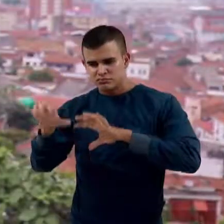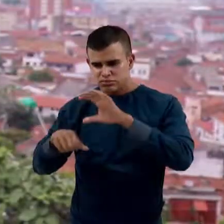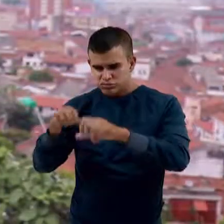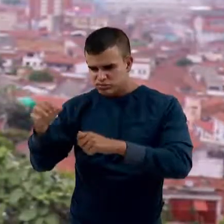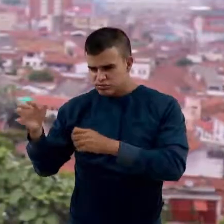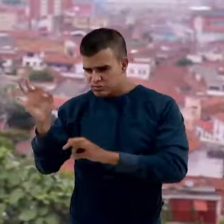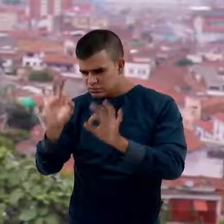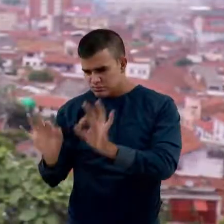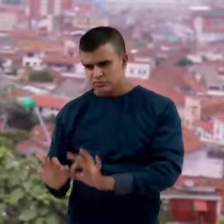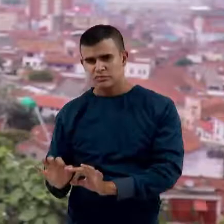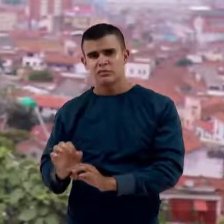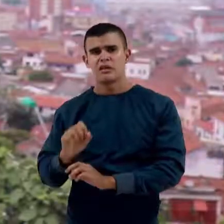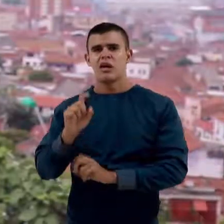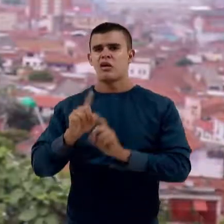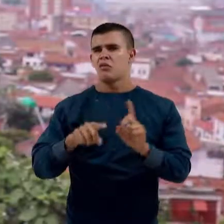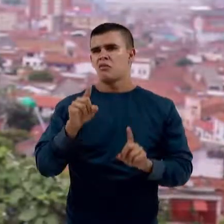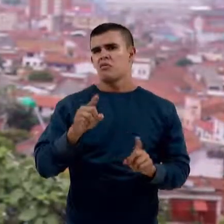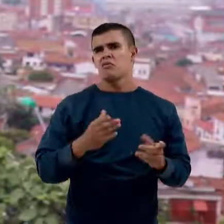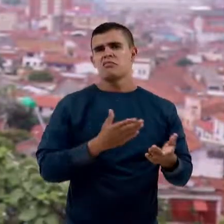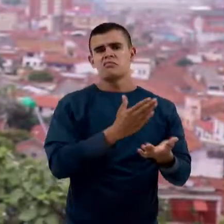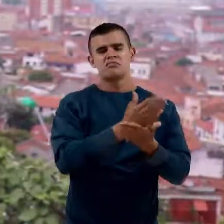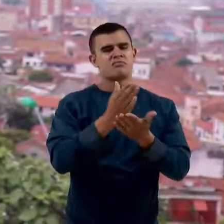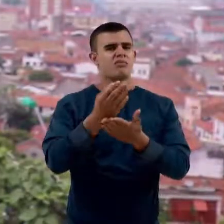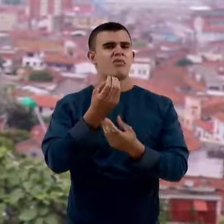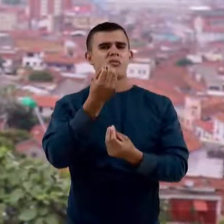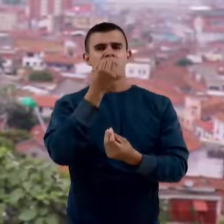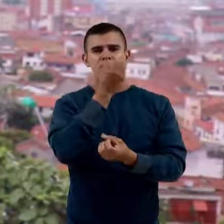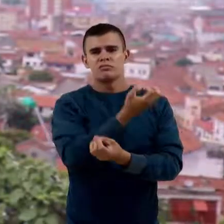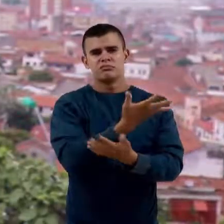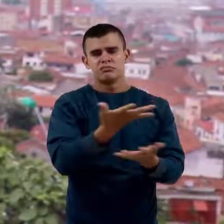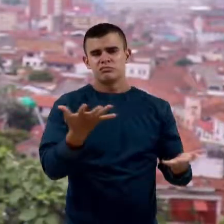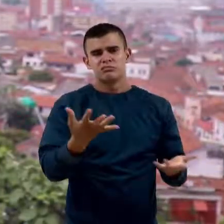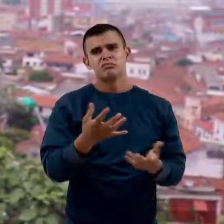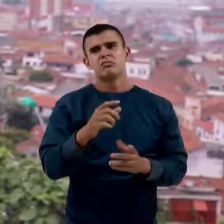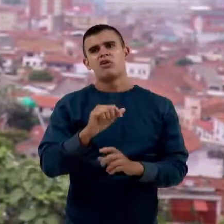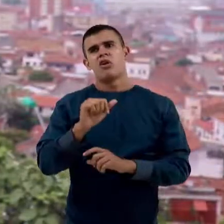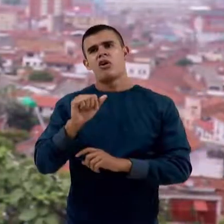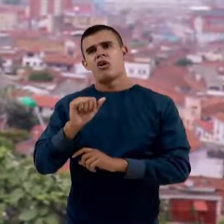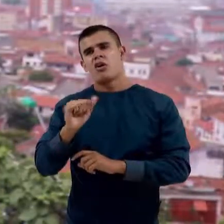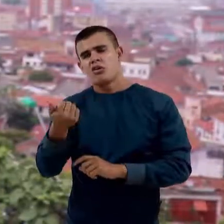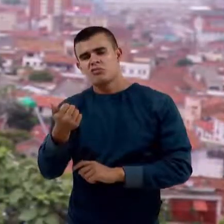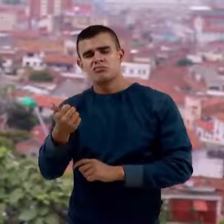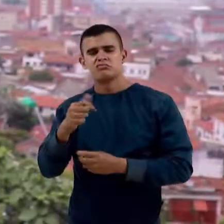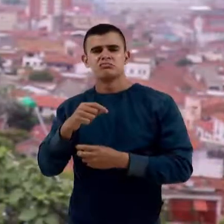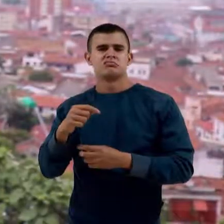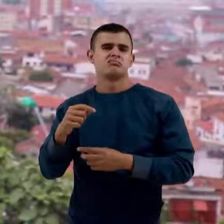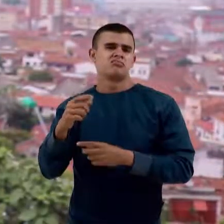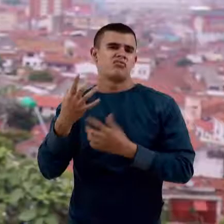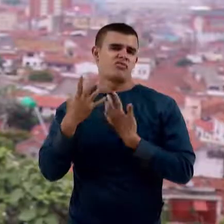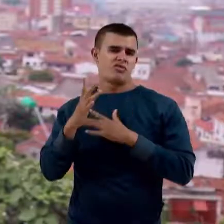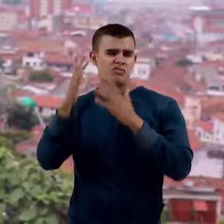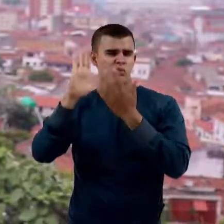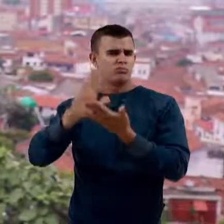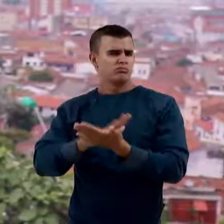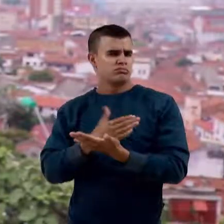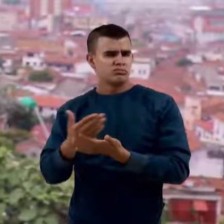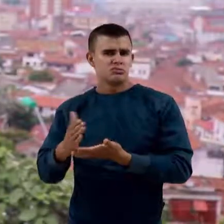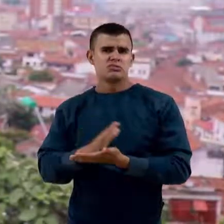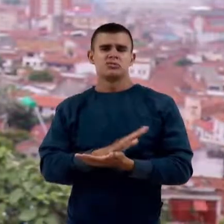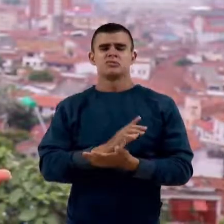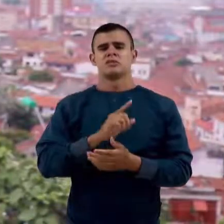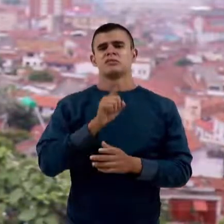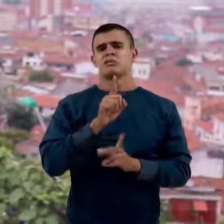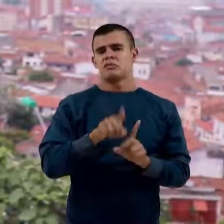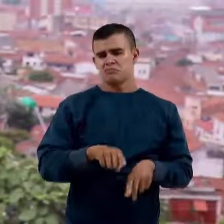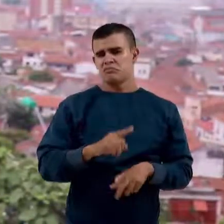hacer actividades ecológicas, otros tienen actividades de distribución de comidas, otros hacen festivales de música muy grandes,